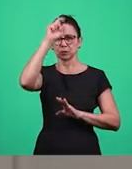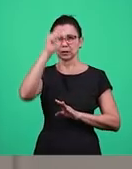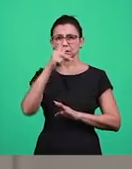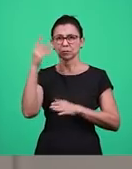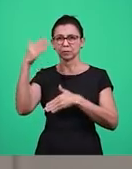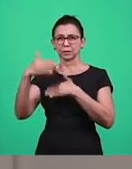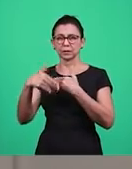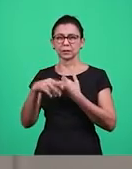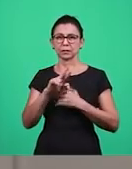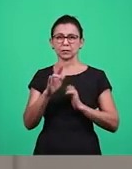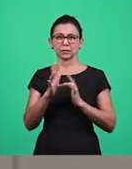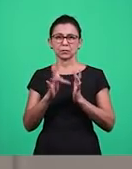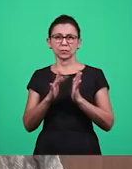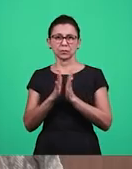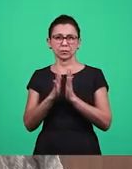Amén.